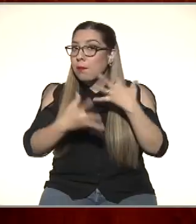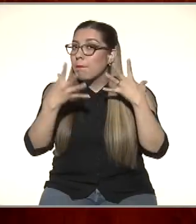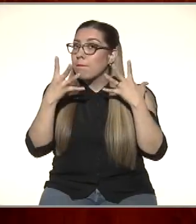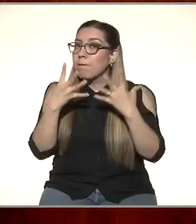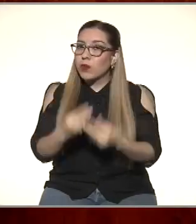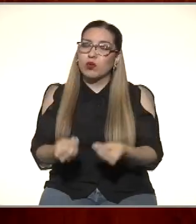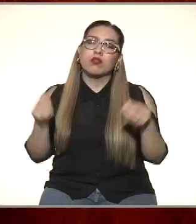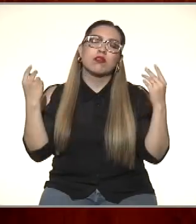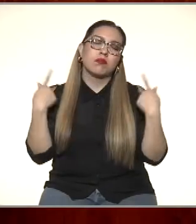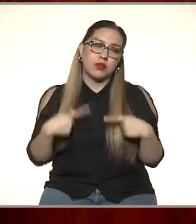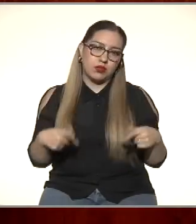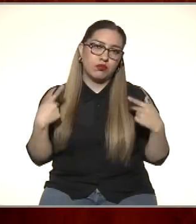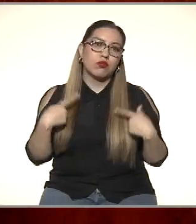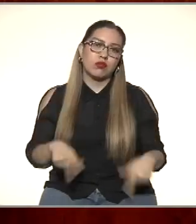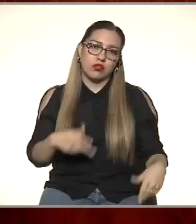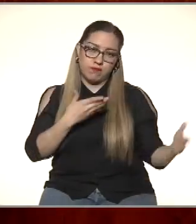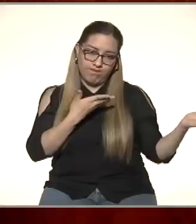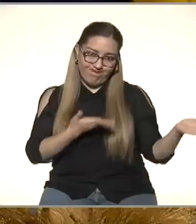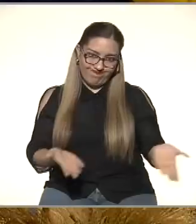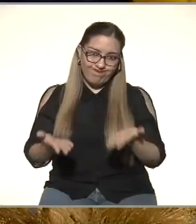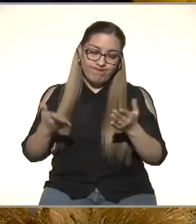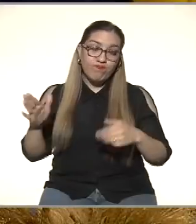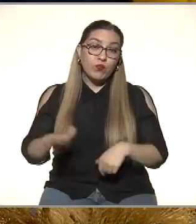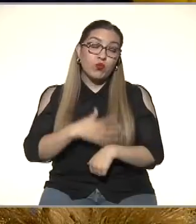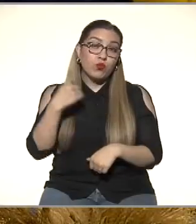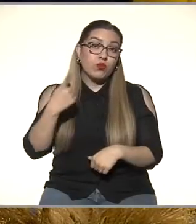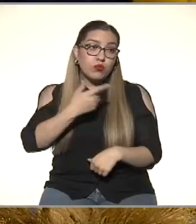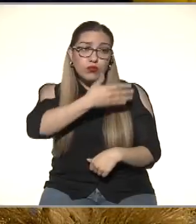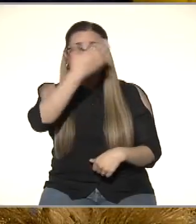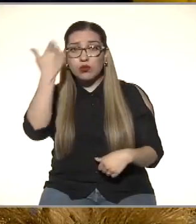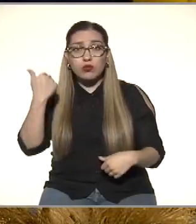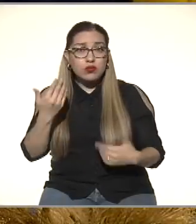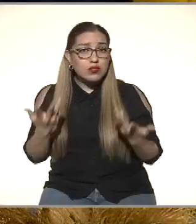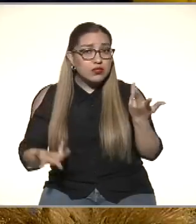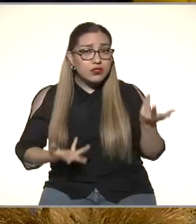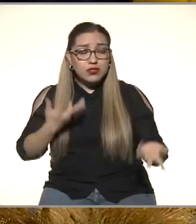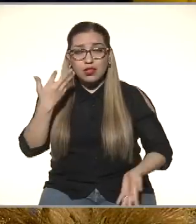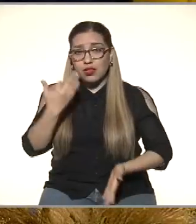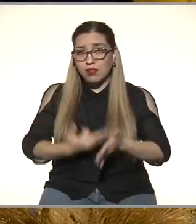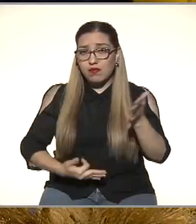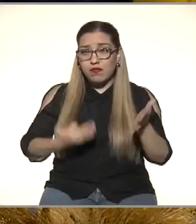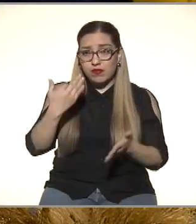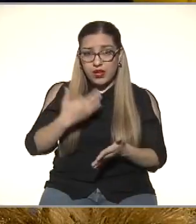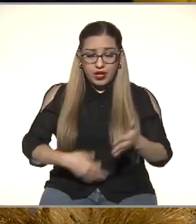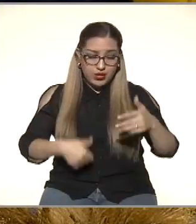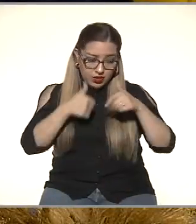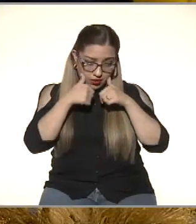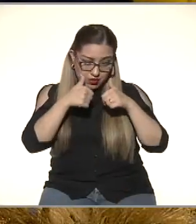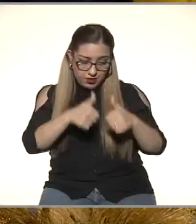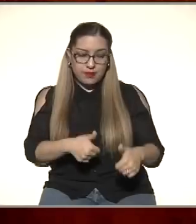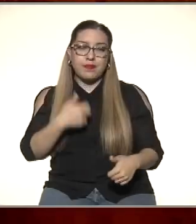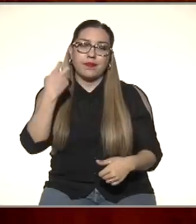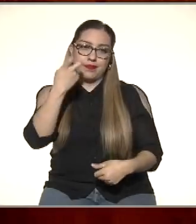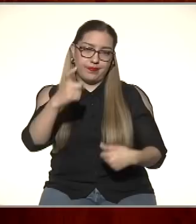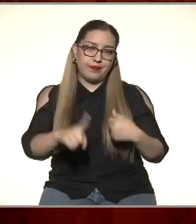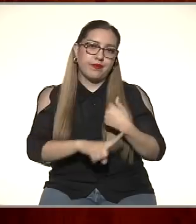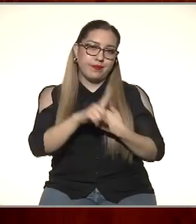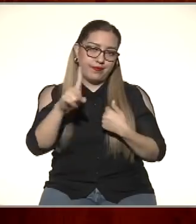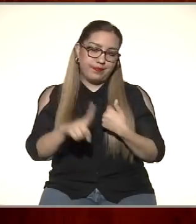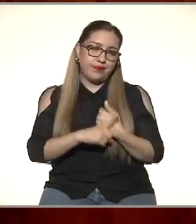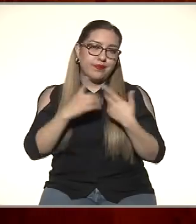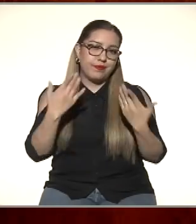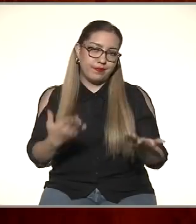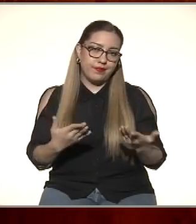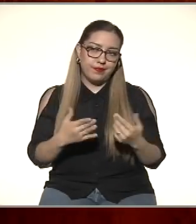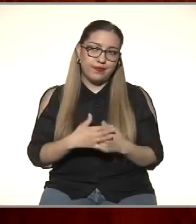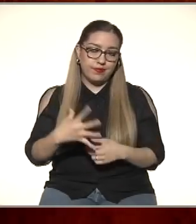así nos llegan, pues, ¿no? Porque no se sabe qué, porque no se le ha puesto nombre. Y eso es el problema del asunto de ellos, de a los hijos